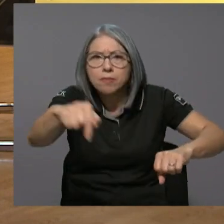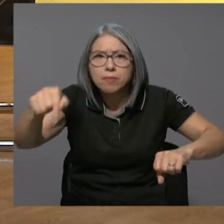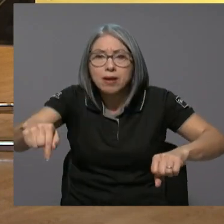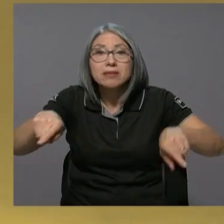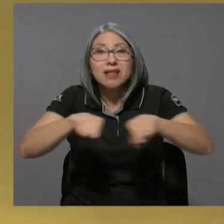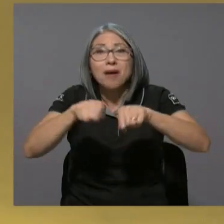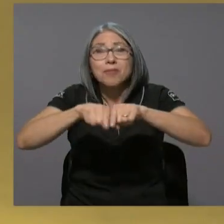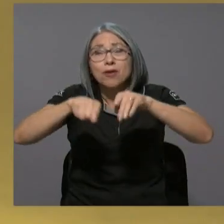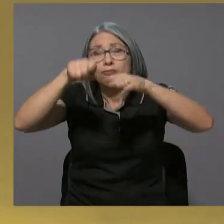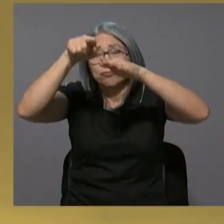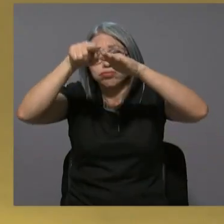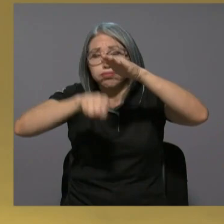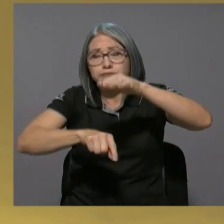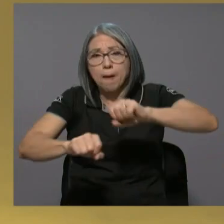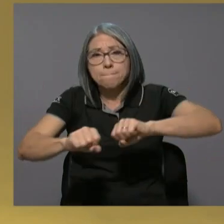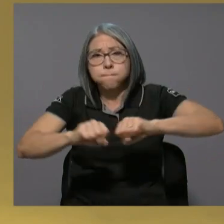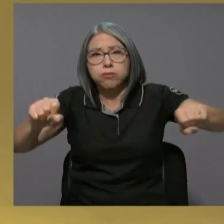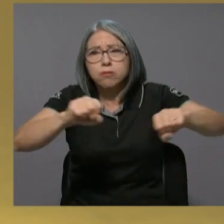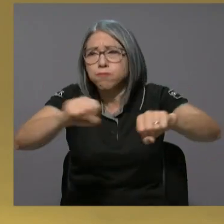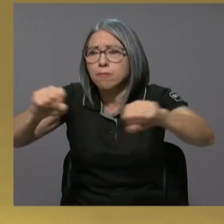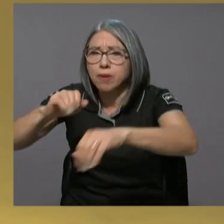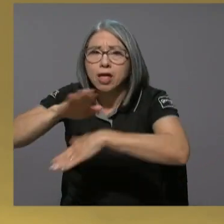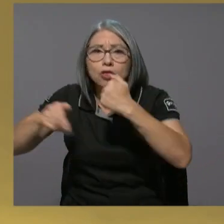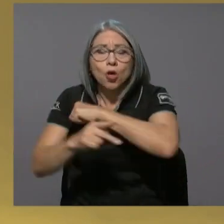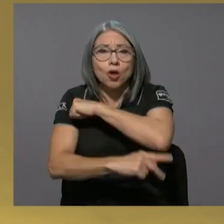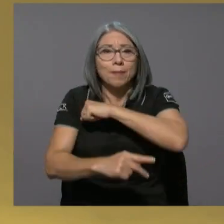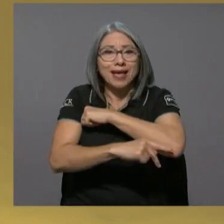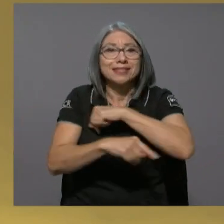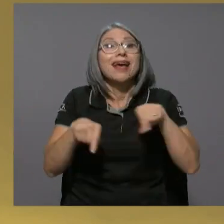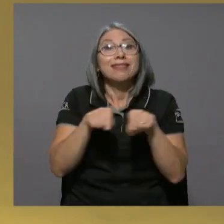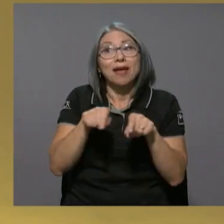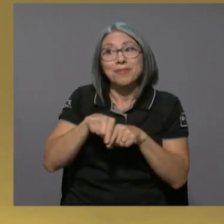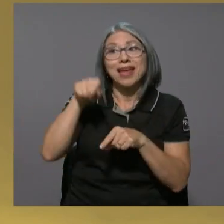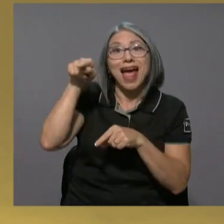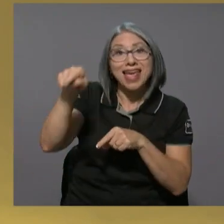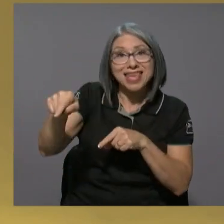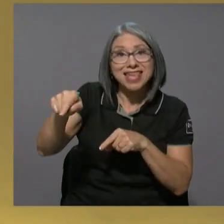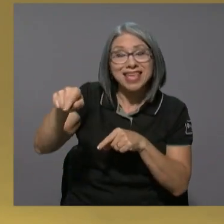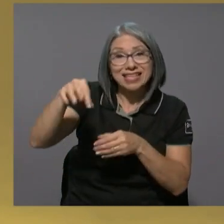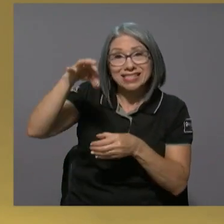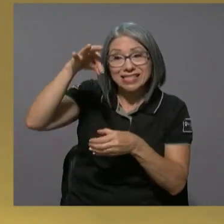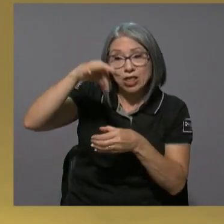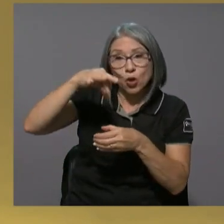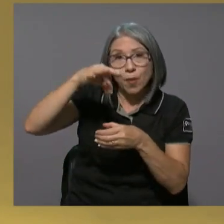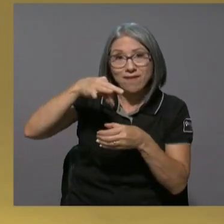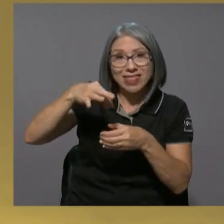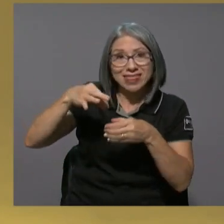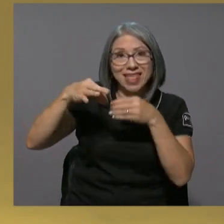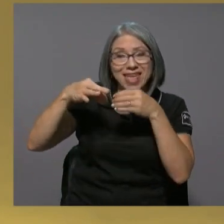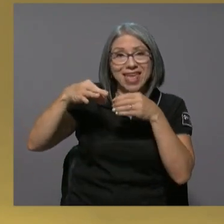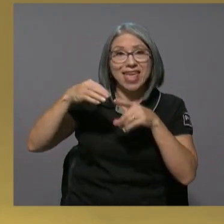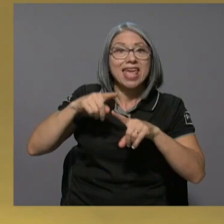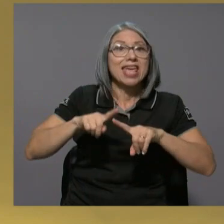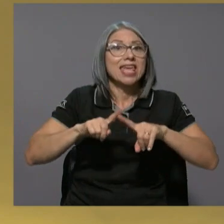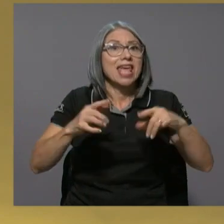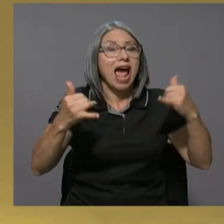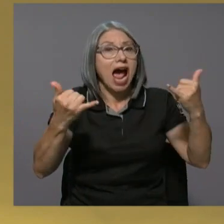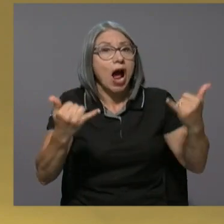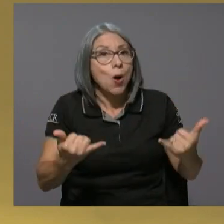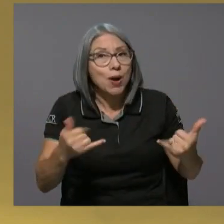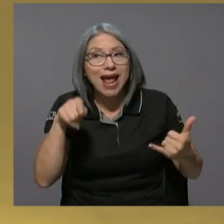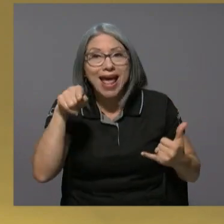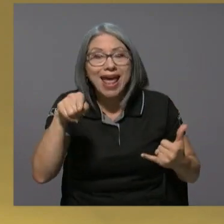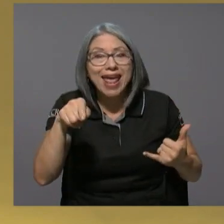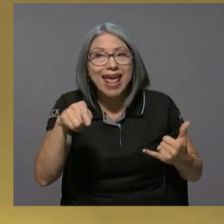que ahí se tomaba té, y ahora el tercer país exportador